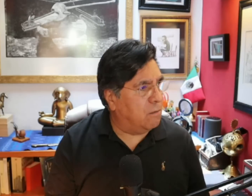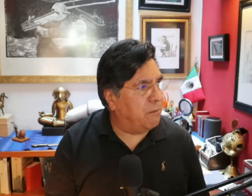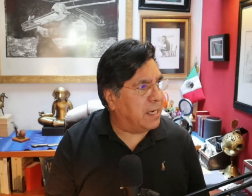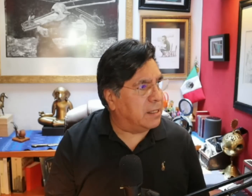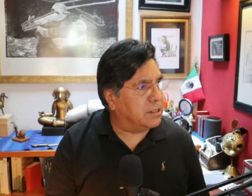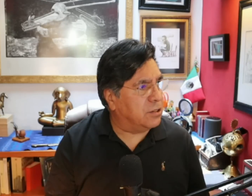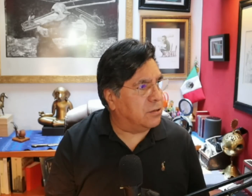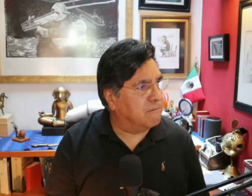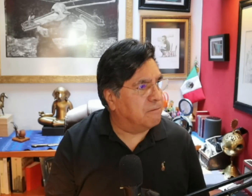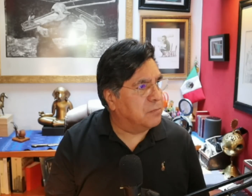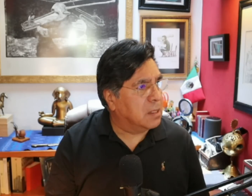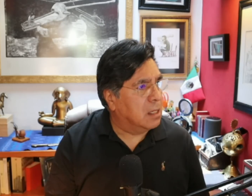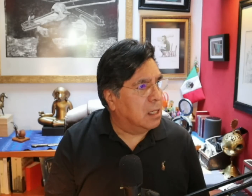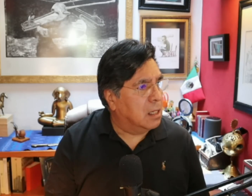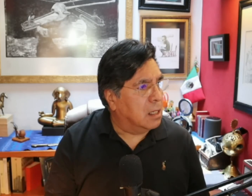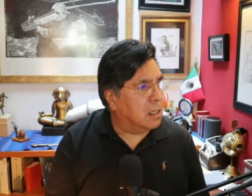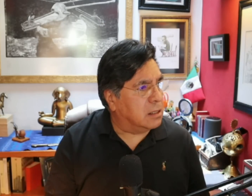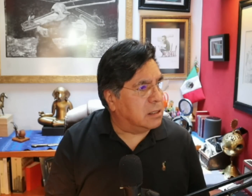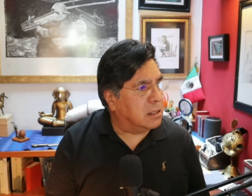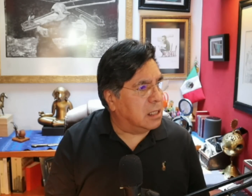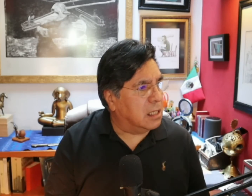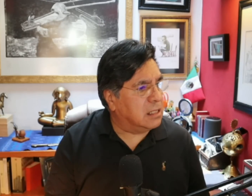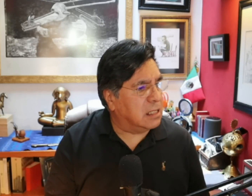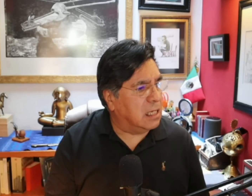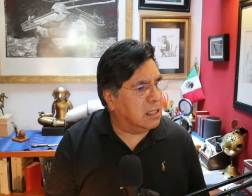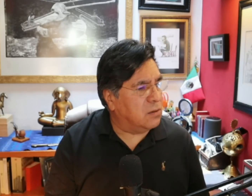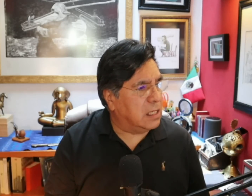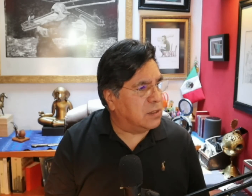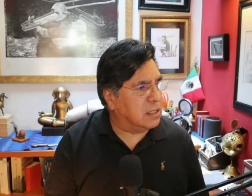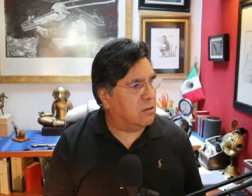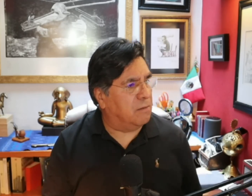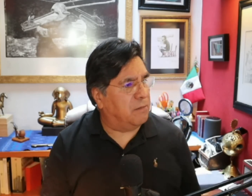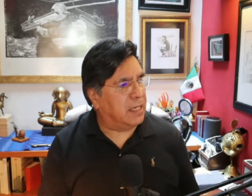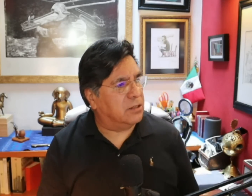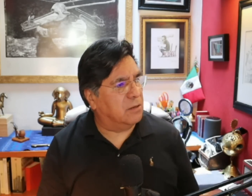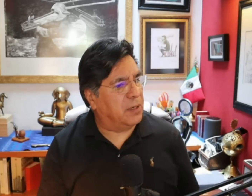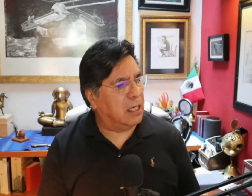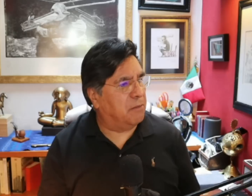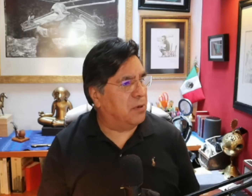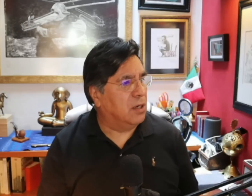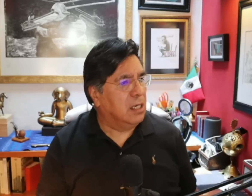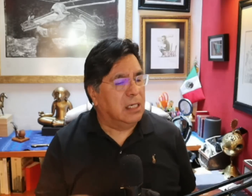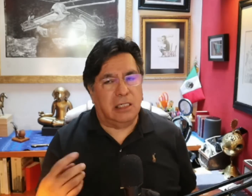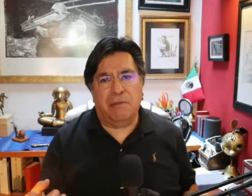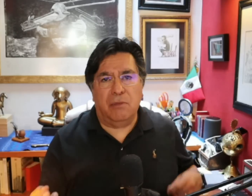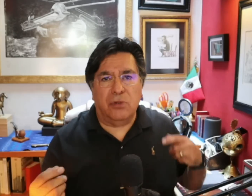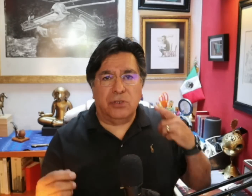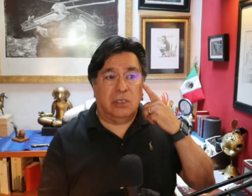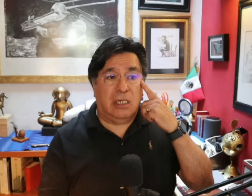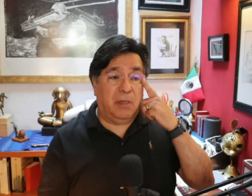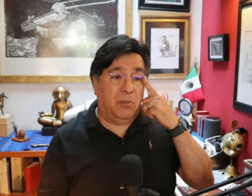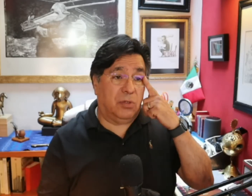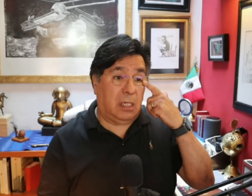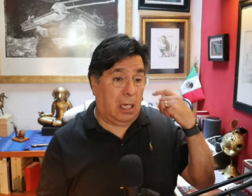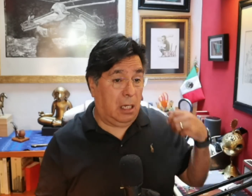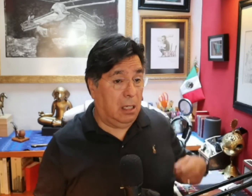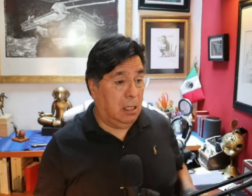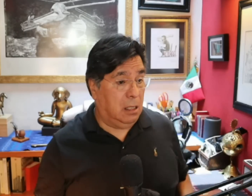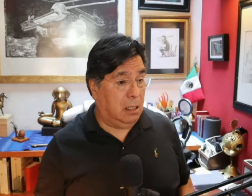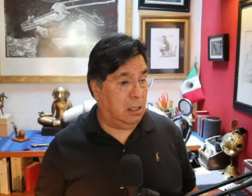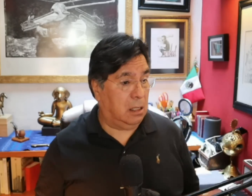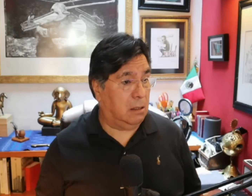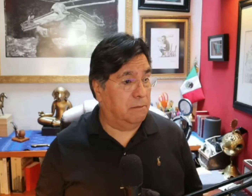de comparación. Esta es una suerte de comparación. Por ejemplo, ya vimos